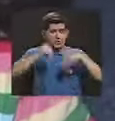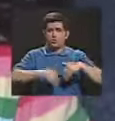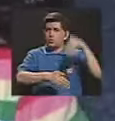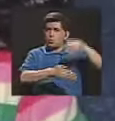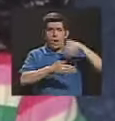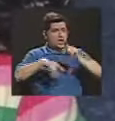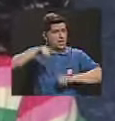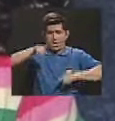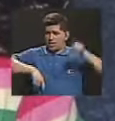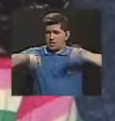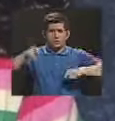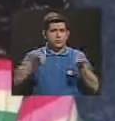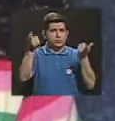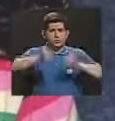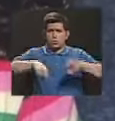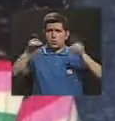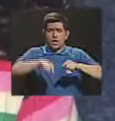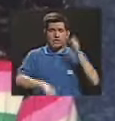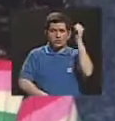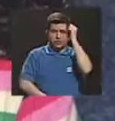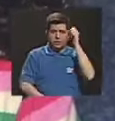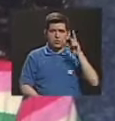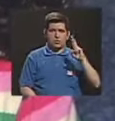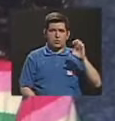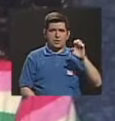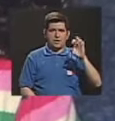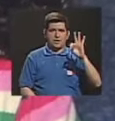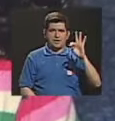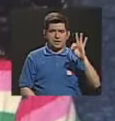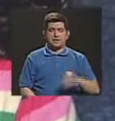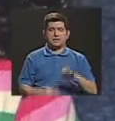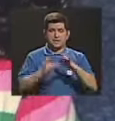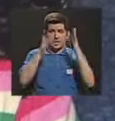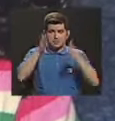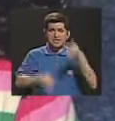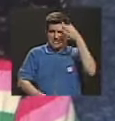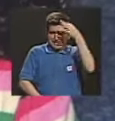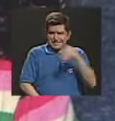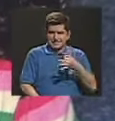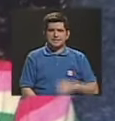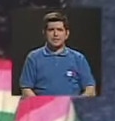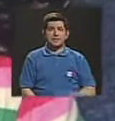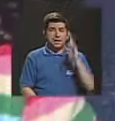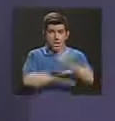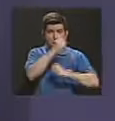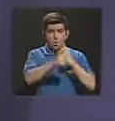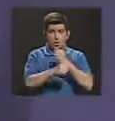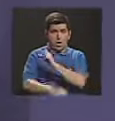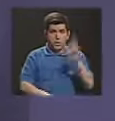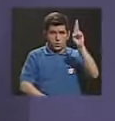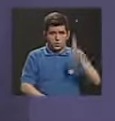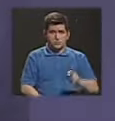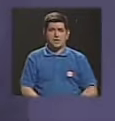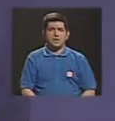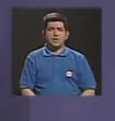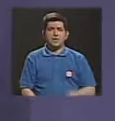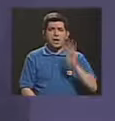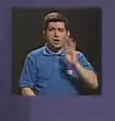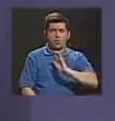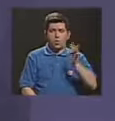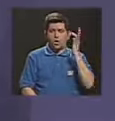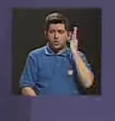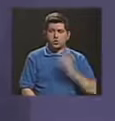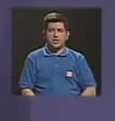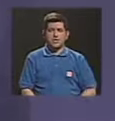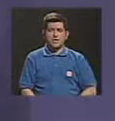existe un registro estadístico de los casos de síndrome de Rett, pero los especialistas estiman que cada año en Costa Rica nacen 4